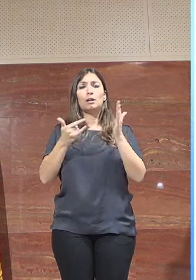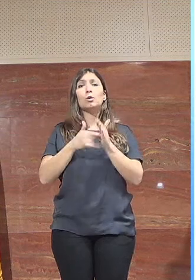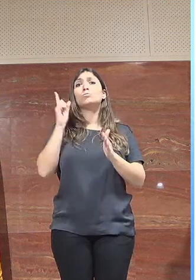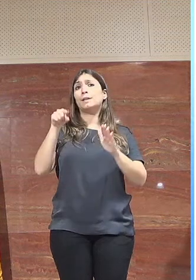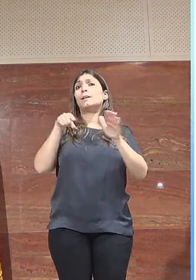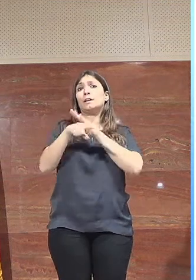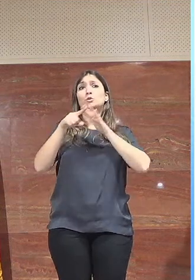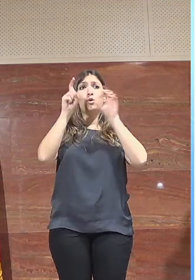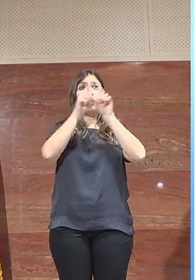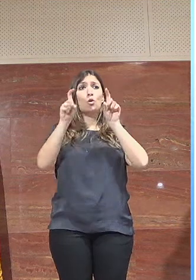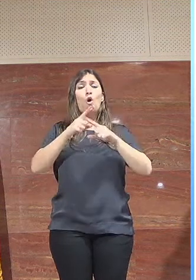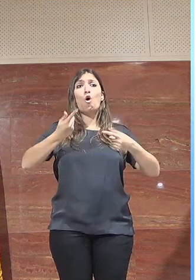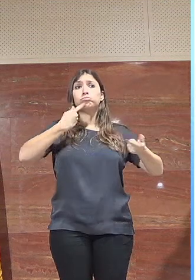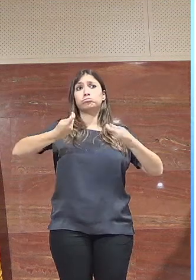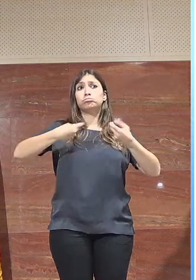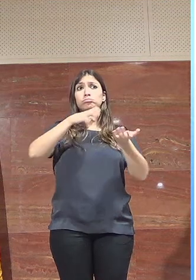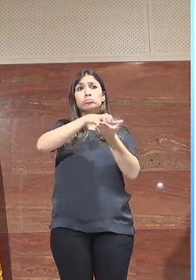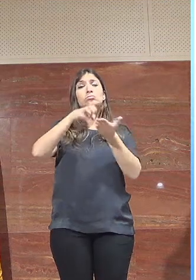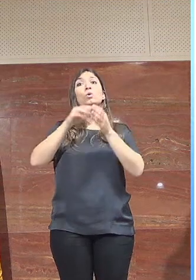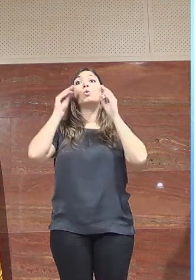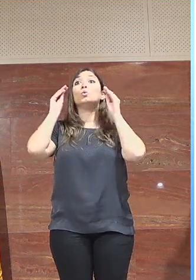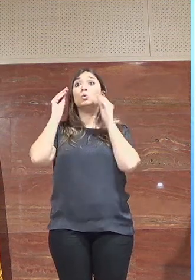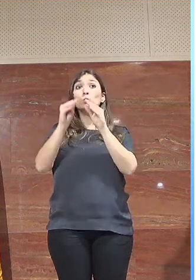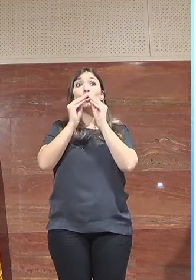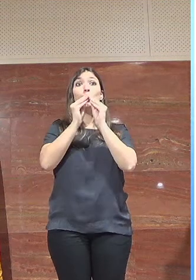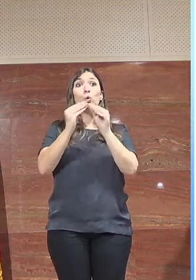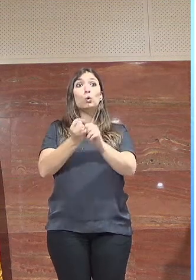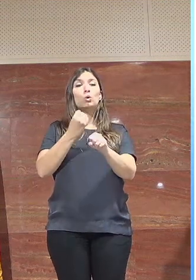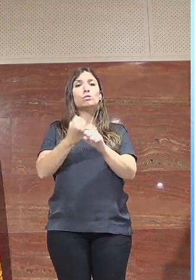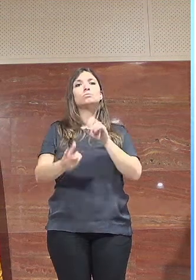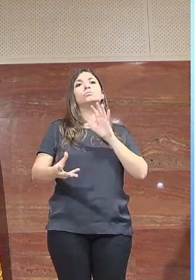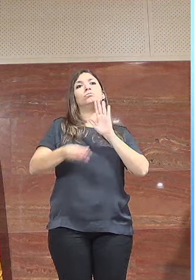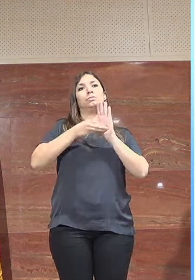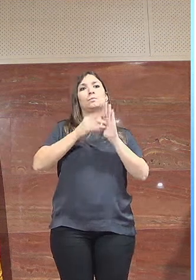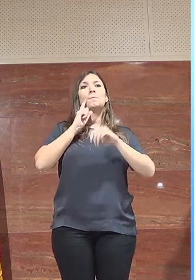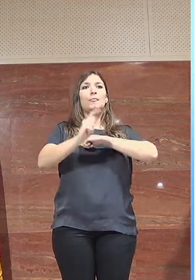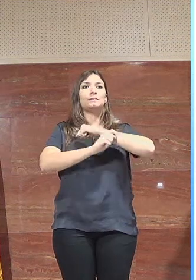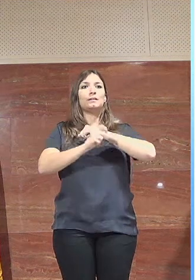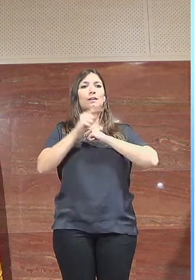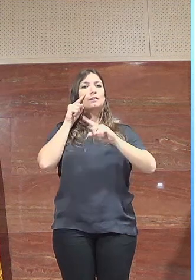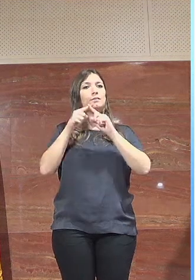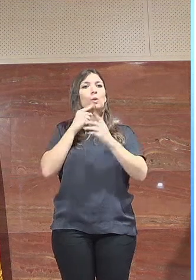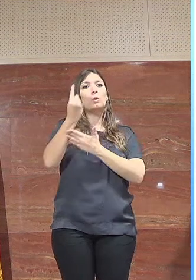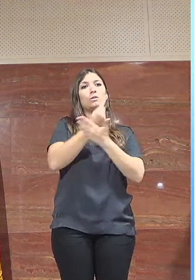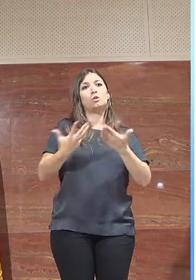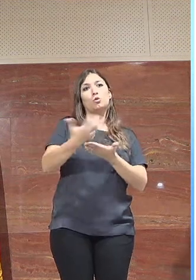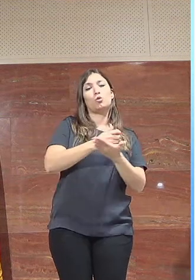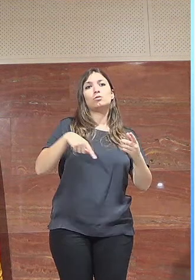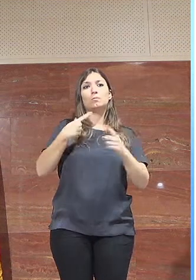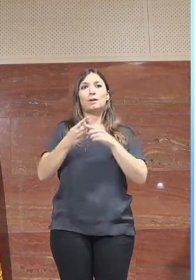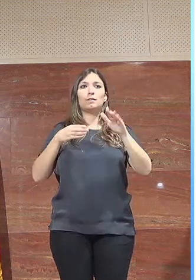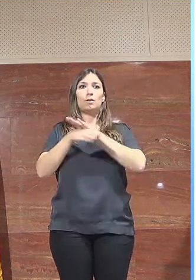y organizaciones y comerciantes incluyan en la realización de su trabajo estrategias de diseño para todos y de accesibilidad